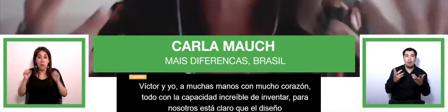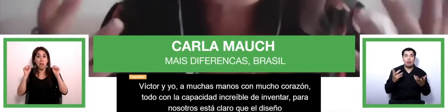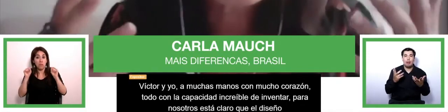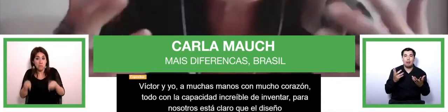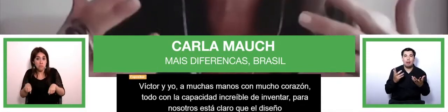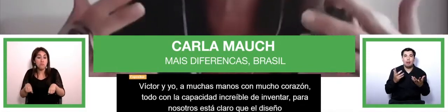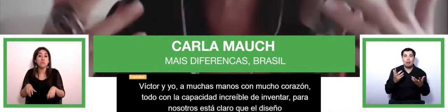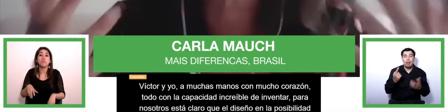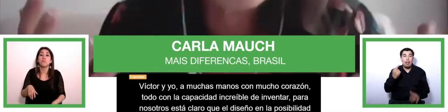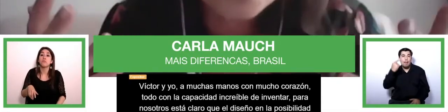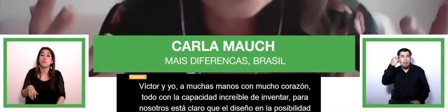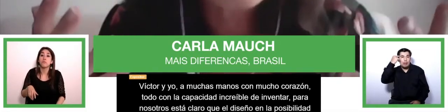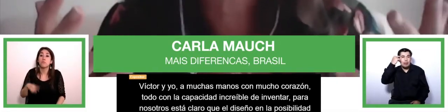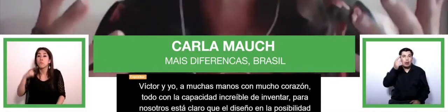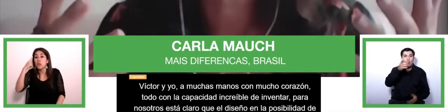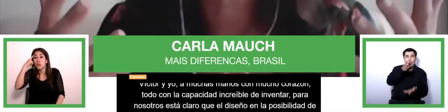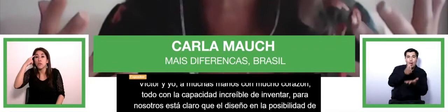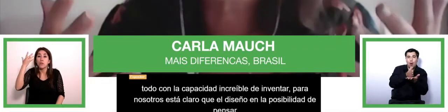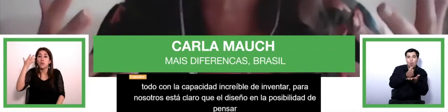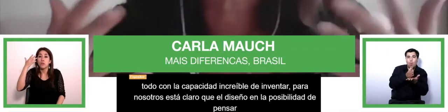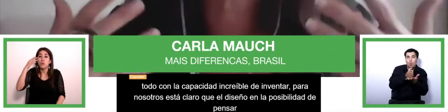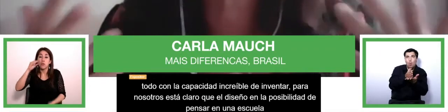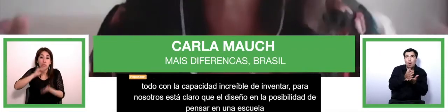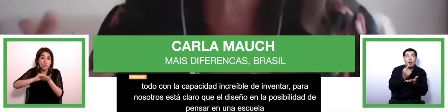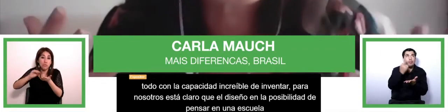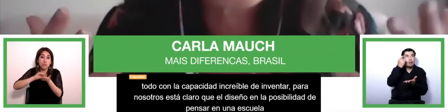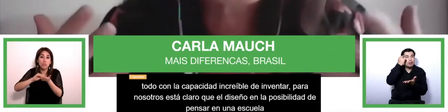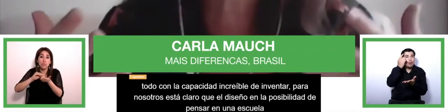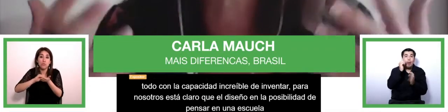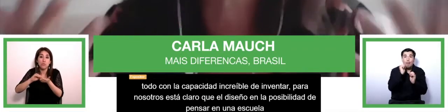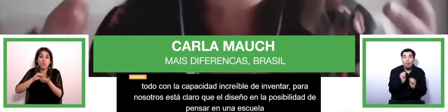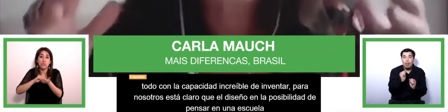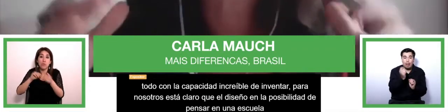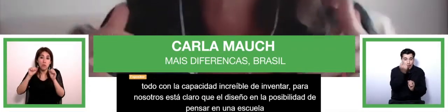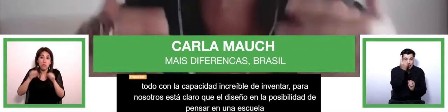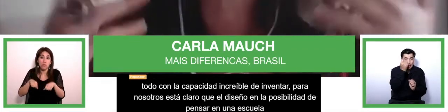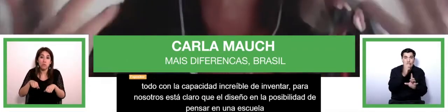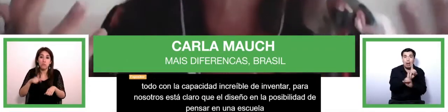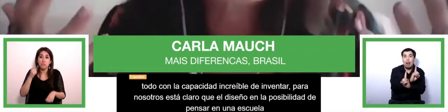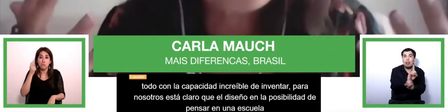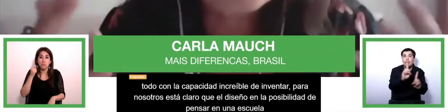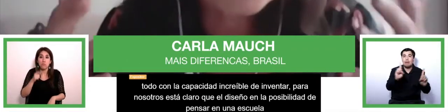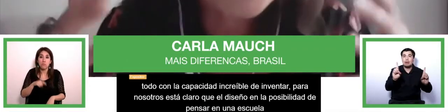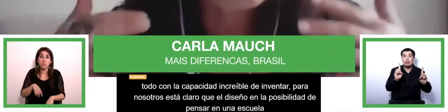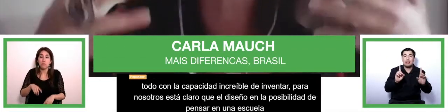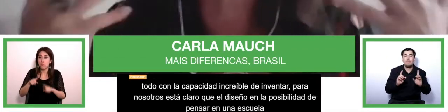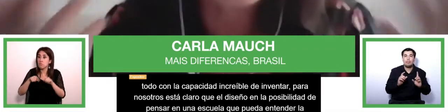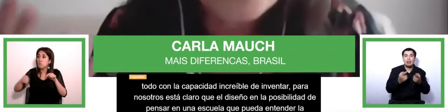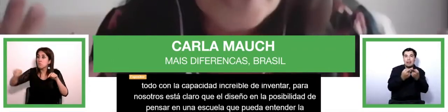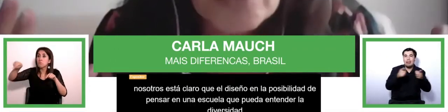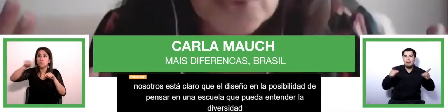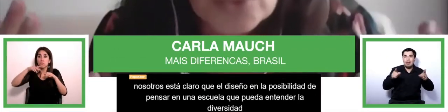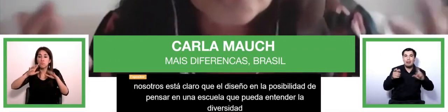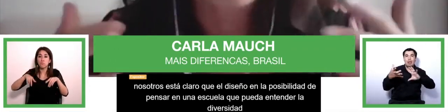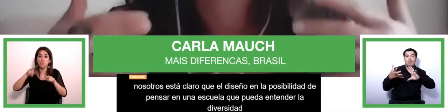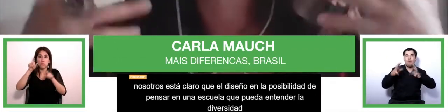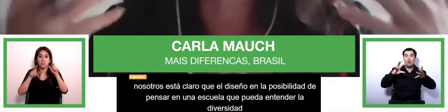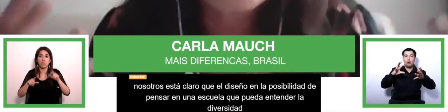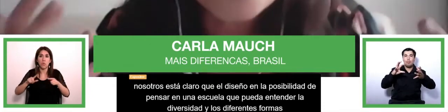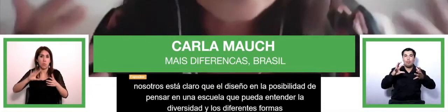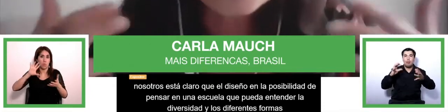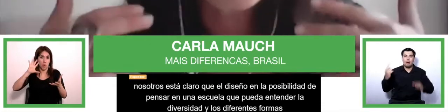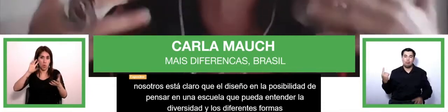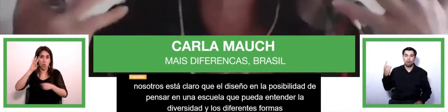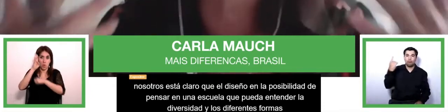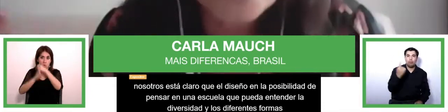de pensar en una escuela que pueda entender la diversidad y las diferentes formas de habitar el mundo,